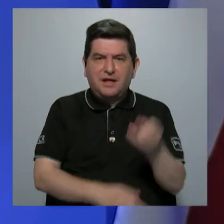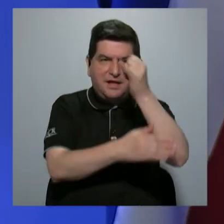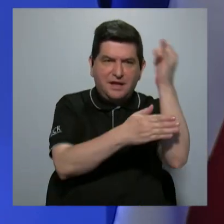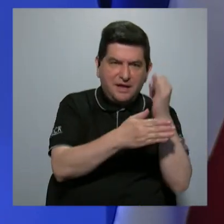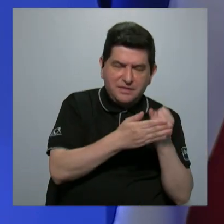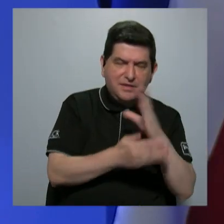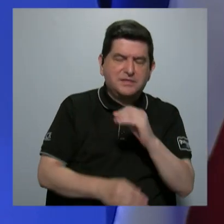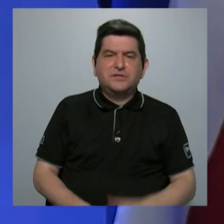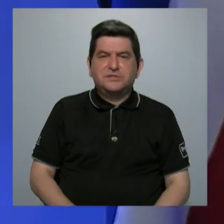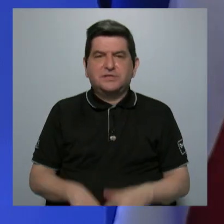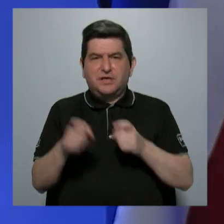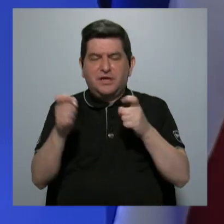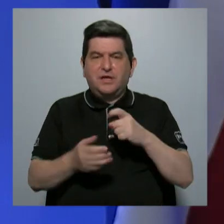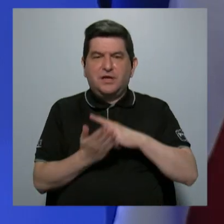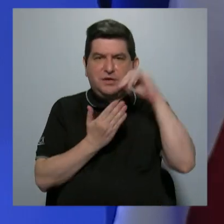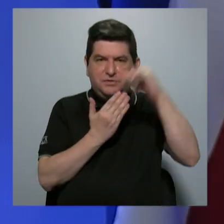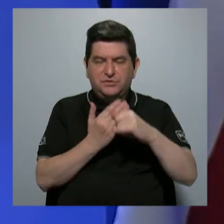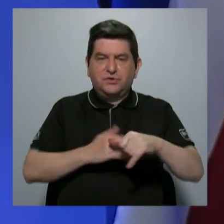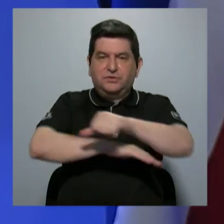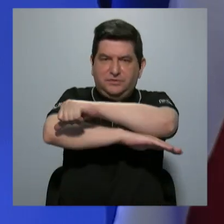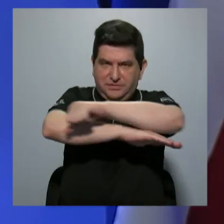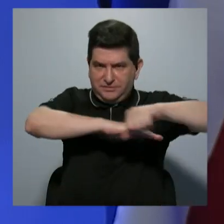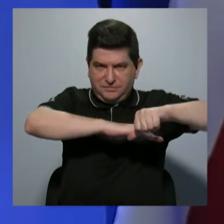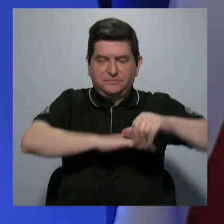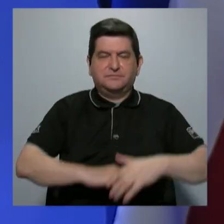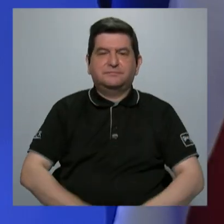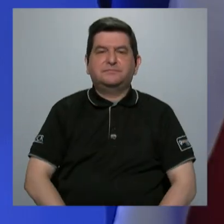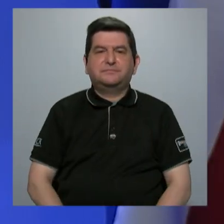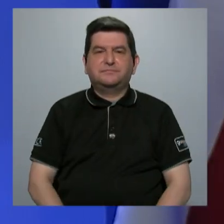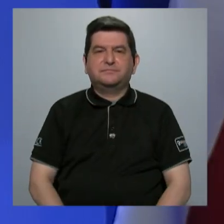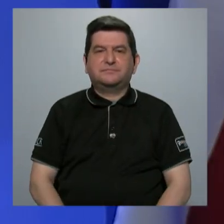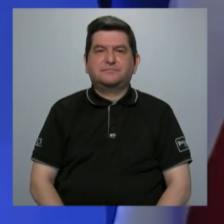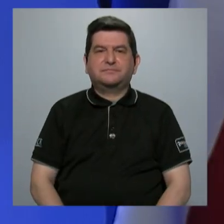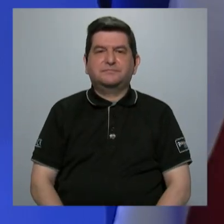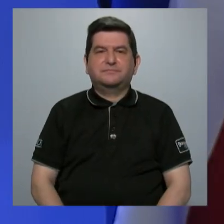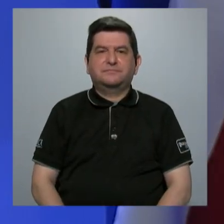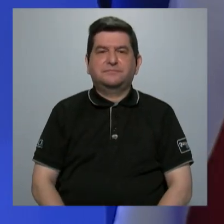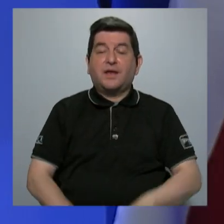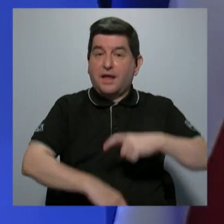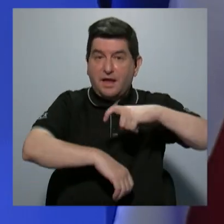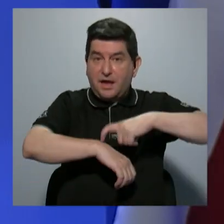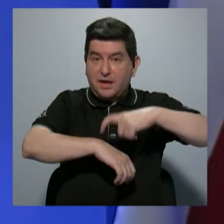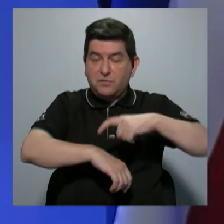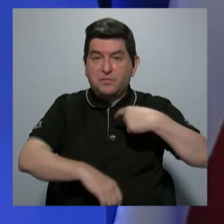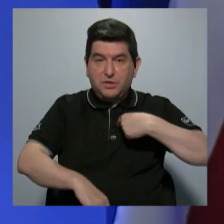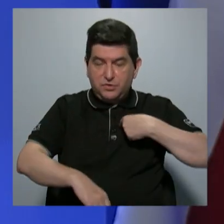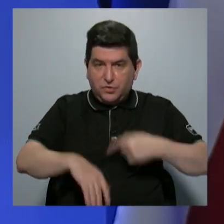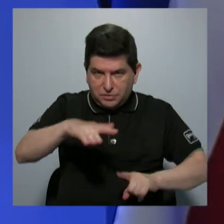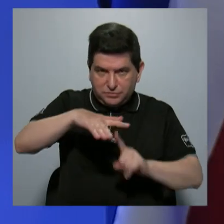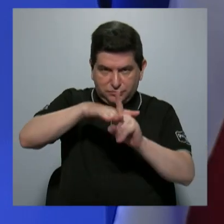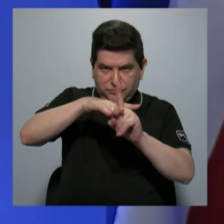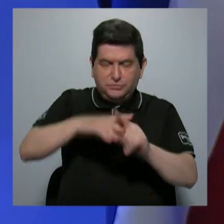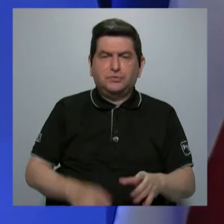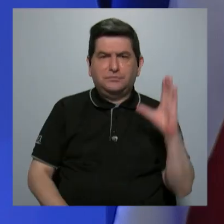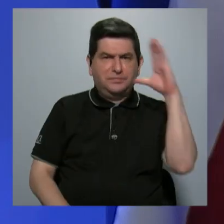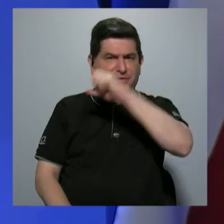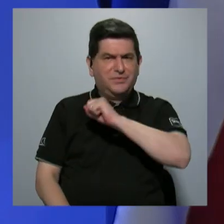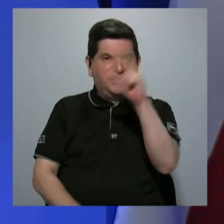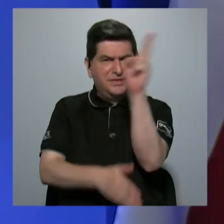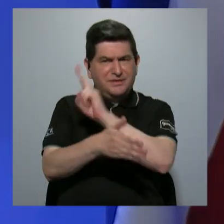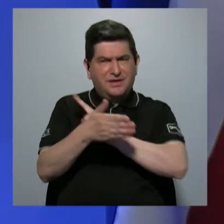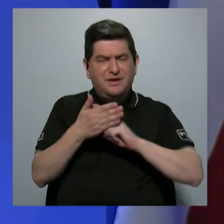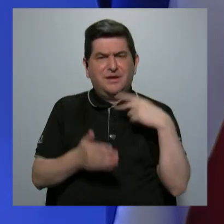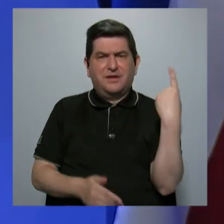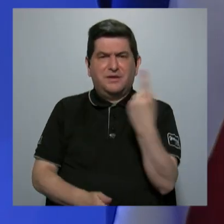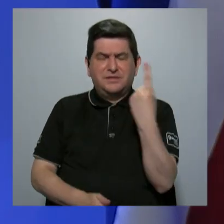y gestión de proyectos en el campo de la arquitectura. Y en el momento en el que llegué, pues de alguna manera me di cuenta de que la universidad siempre